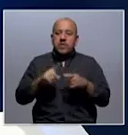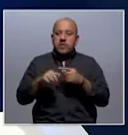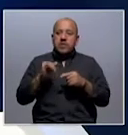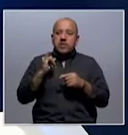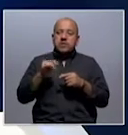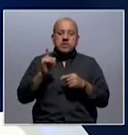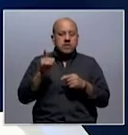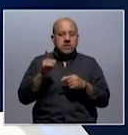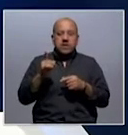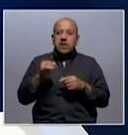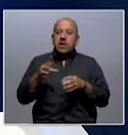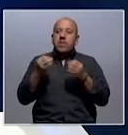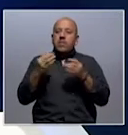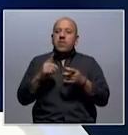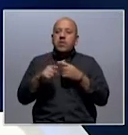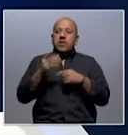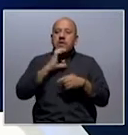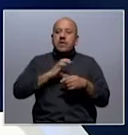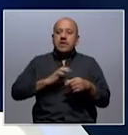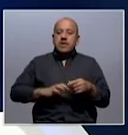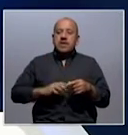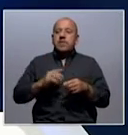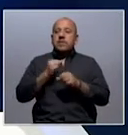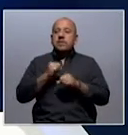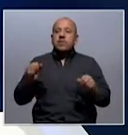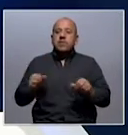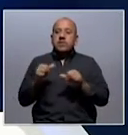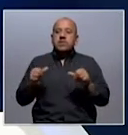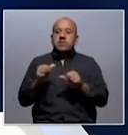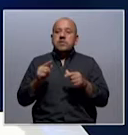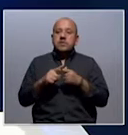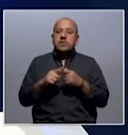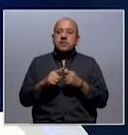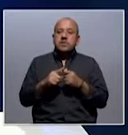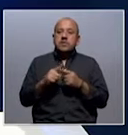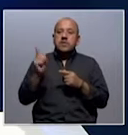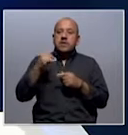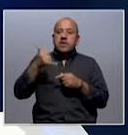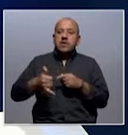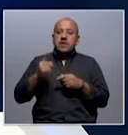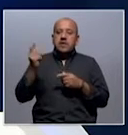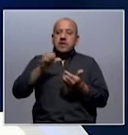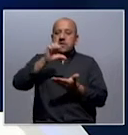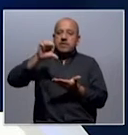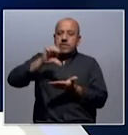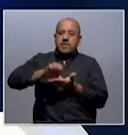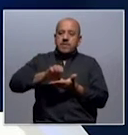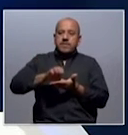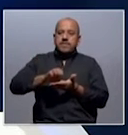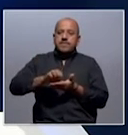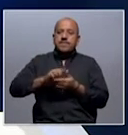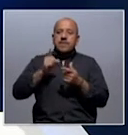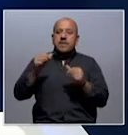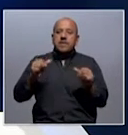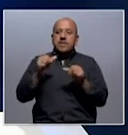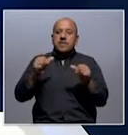se hace así porque las características del laboratorio para que lo pueda realizar las tiene ese país y es por eso que se elabora ya y se va a hacer